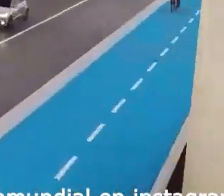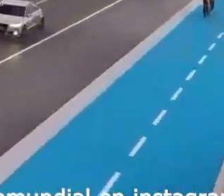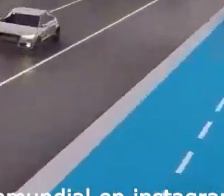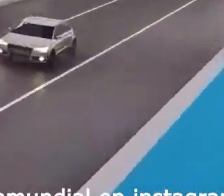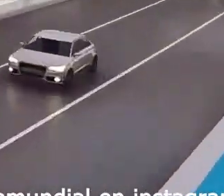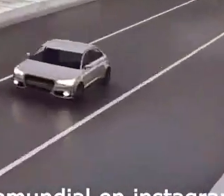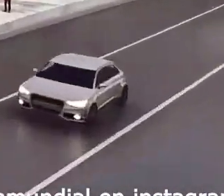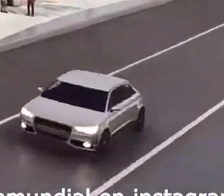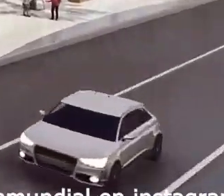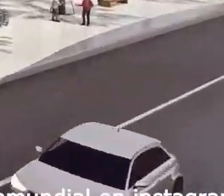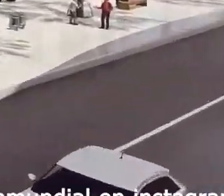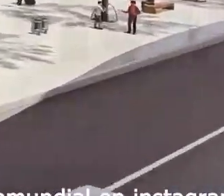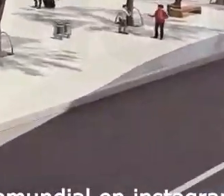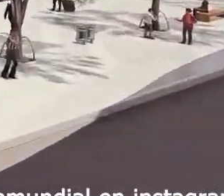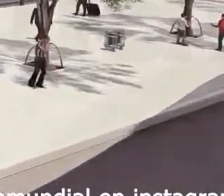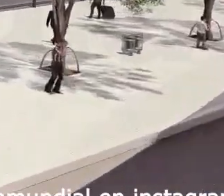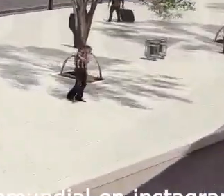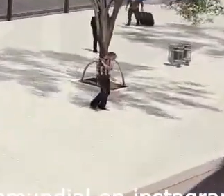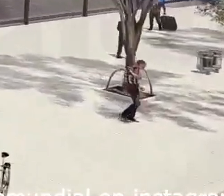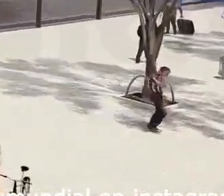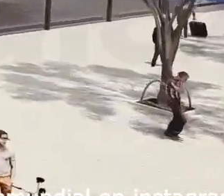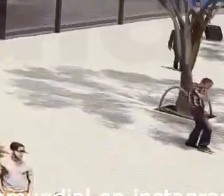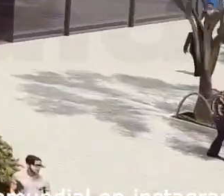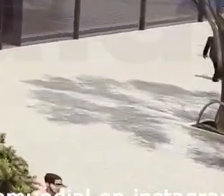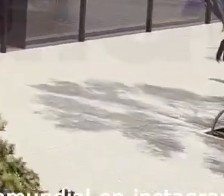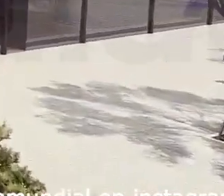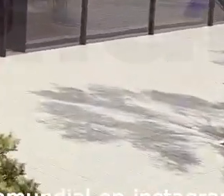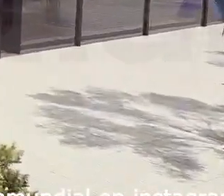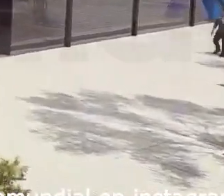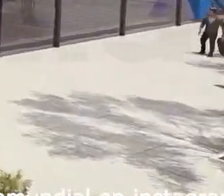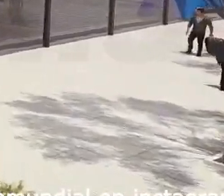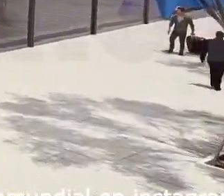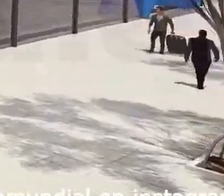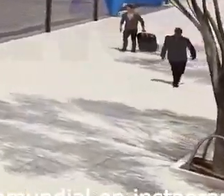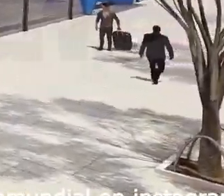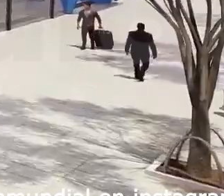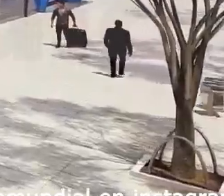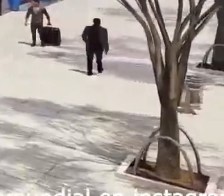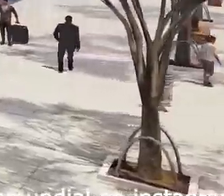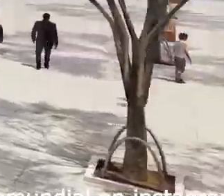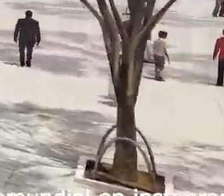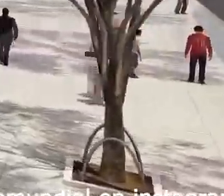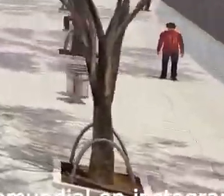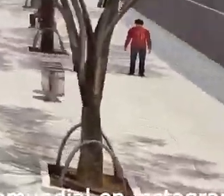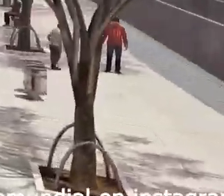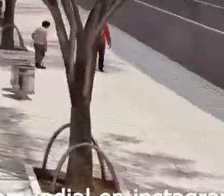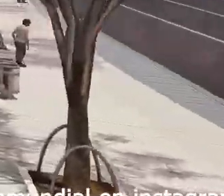Gracias por ver el video y nos vemos en el siguiente. Hasta pronto.